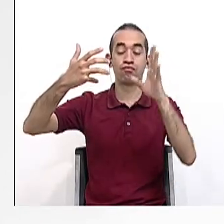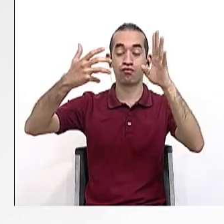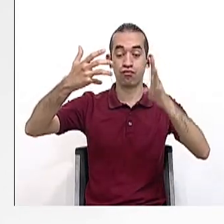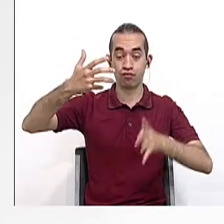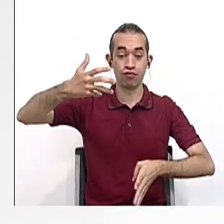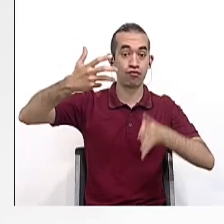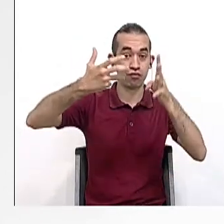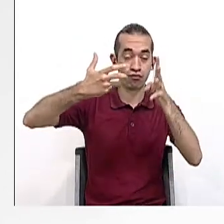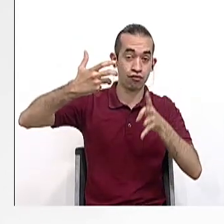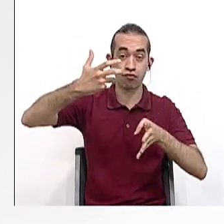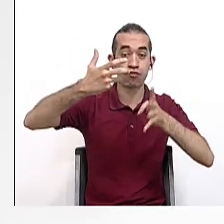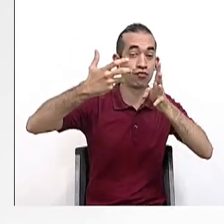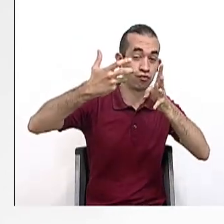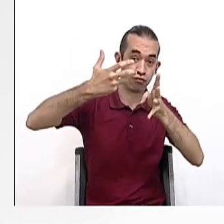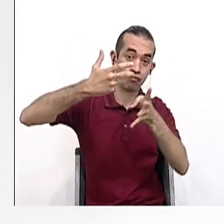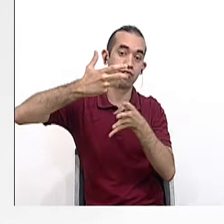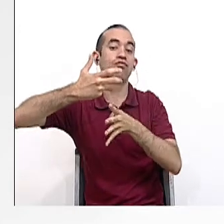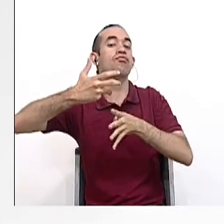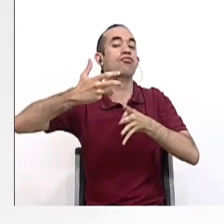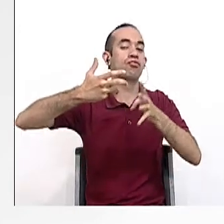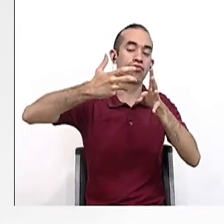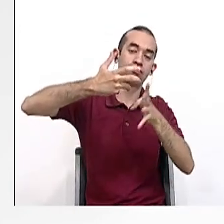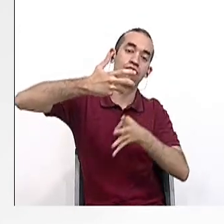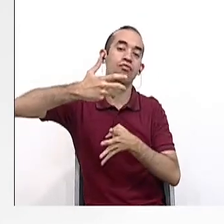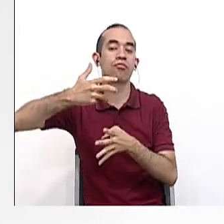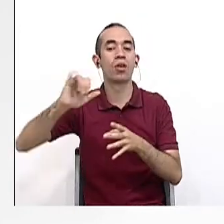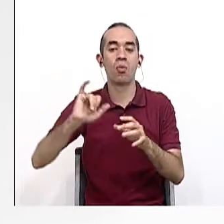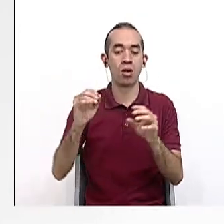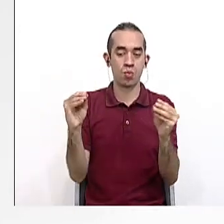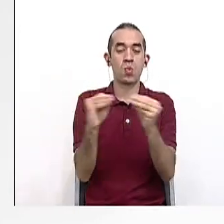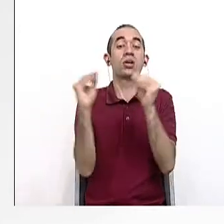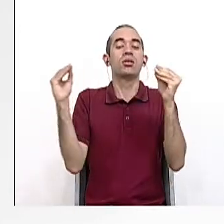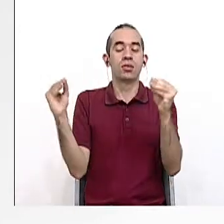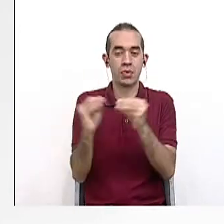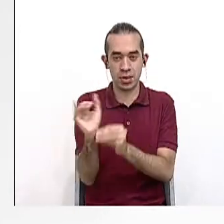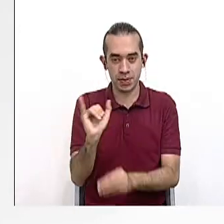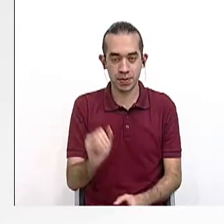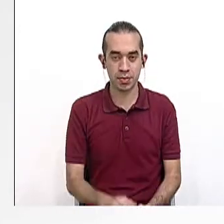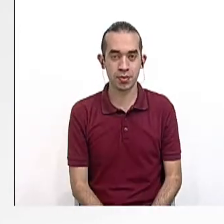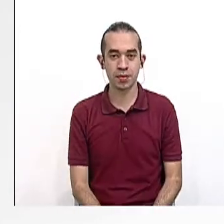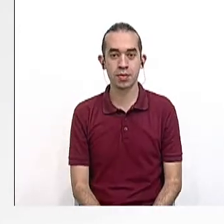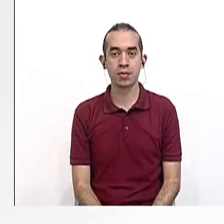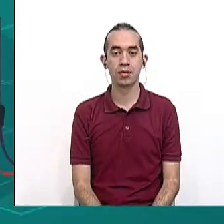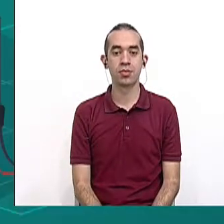atrae el agua como si fueran dos imanes.